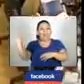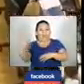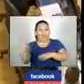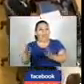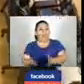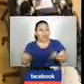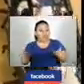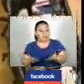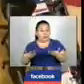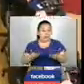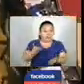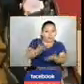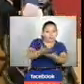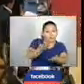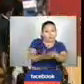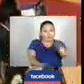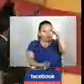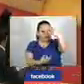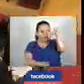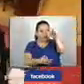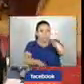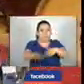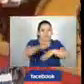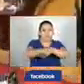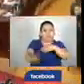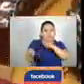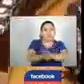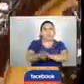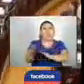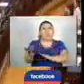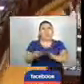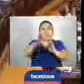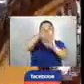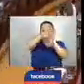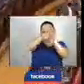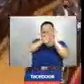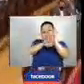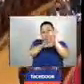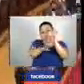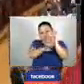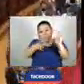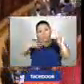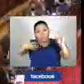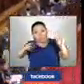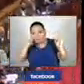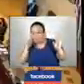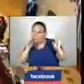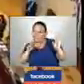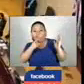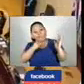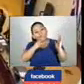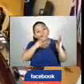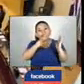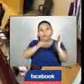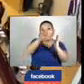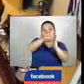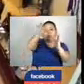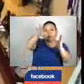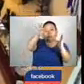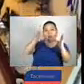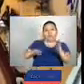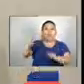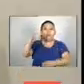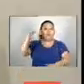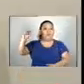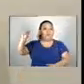deberá presentarse ante la Asamblea Legislativa una terna de candidatos para que estos últimos elijan a los próximos titulares del